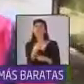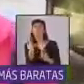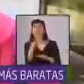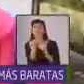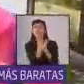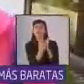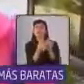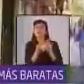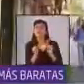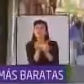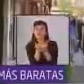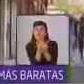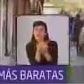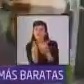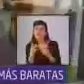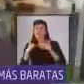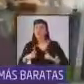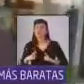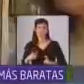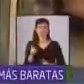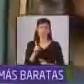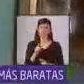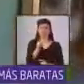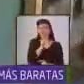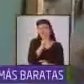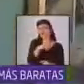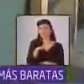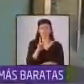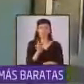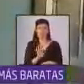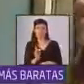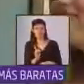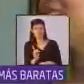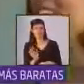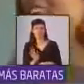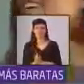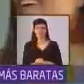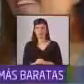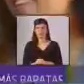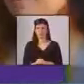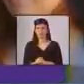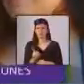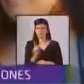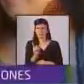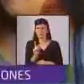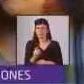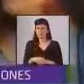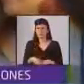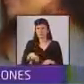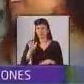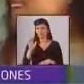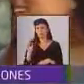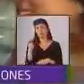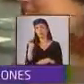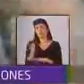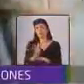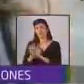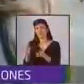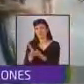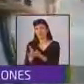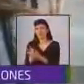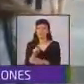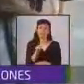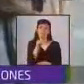altura o todavía no? No, todavía no. No, todavía no. No. No, todavía no. No, no, depende de cuándo salga. No, depende de las lucas,